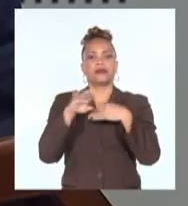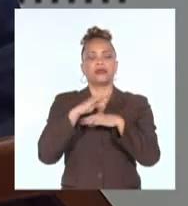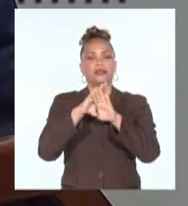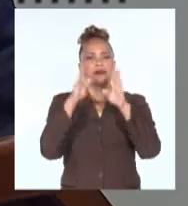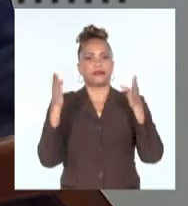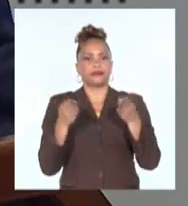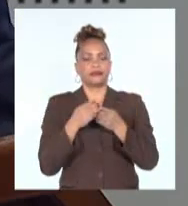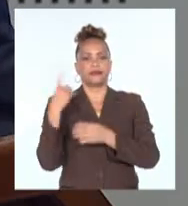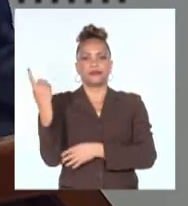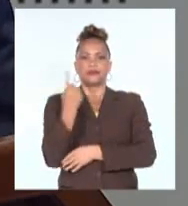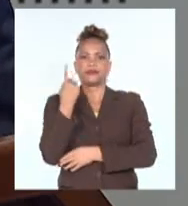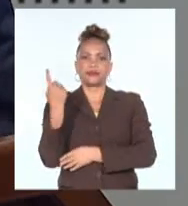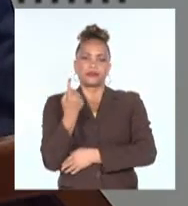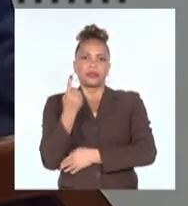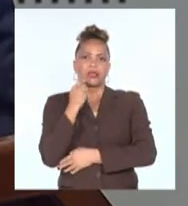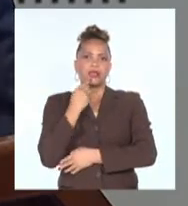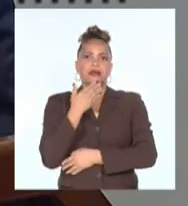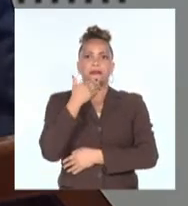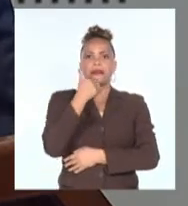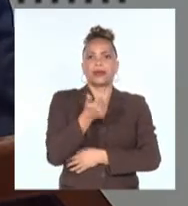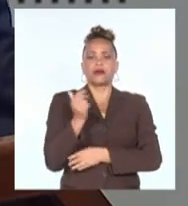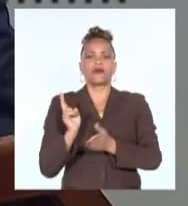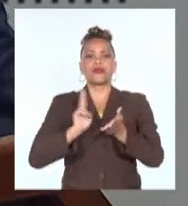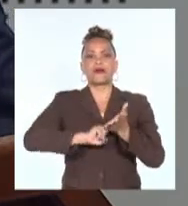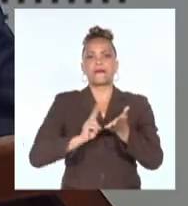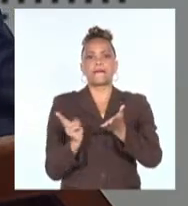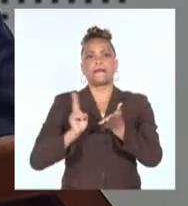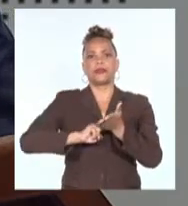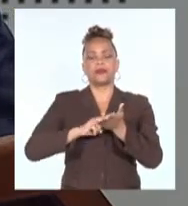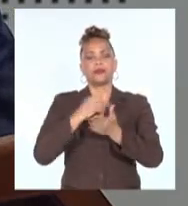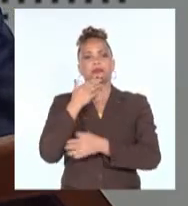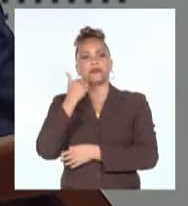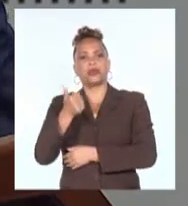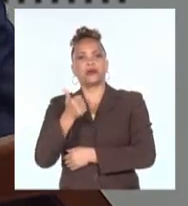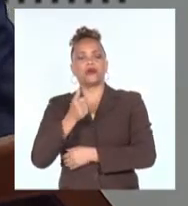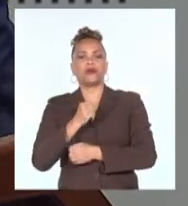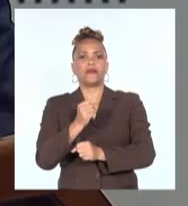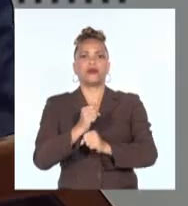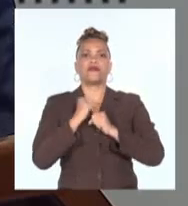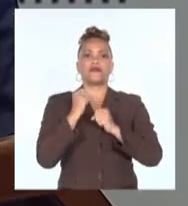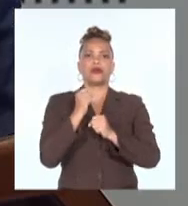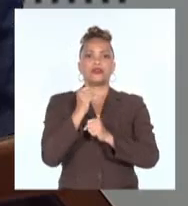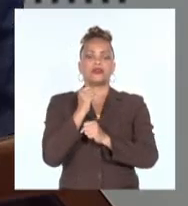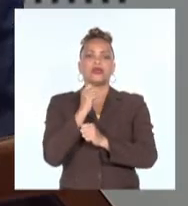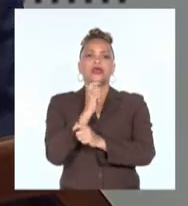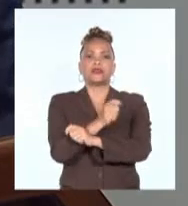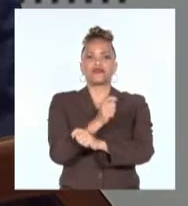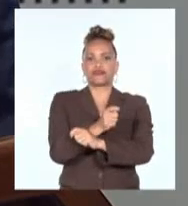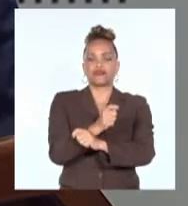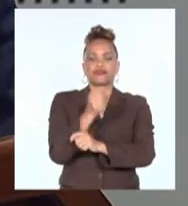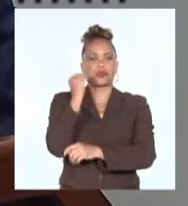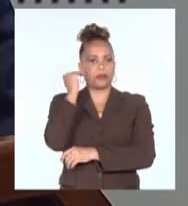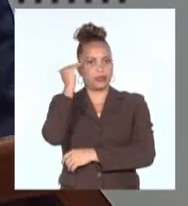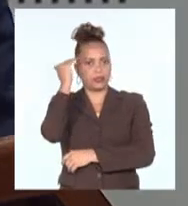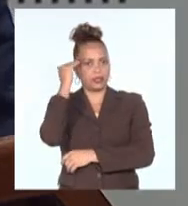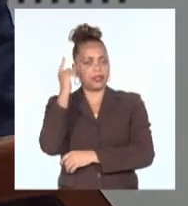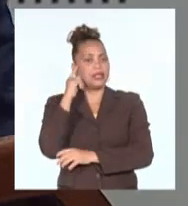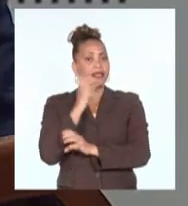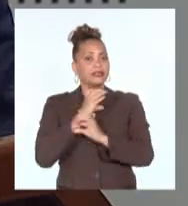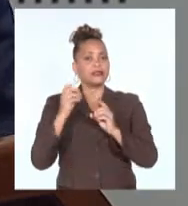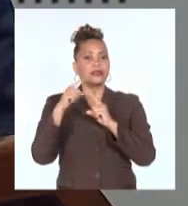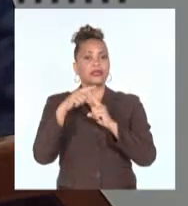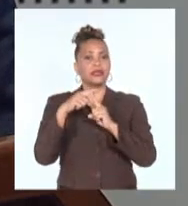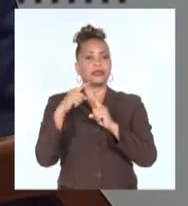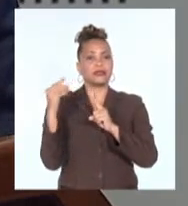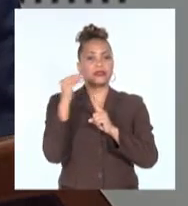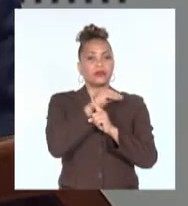y servir mejor a los miembros a reforzar la capacidad, sus capacidades. La ciencia y la innovación cambian